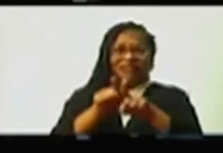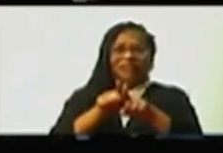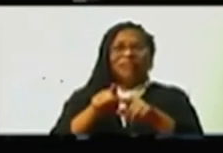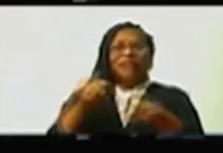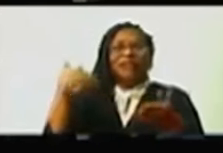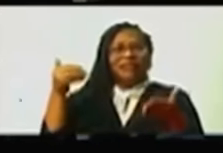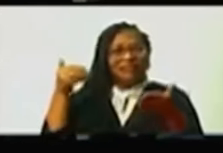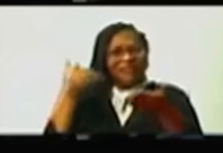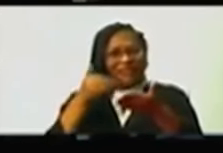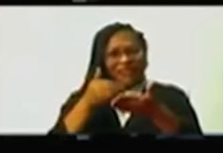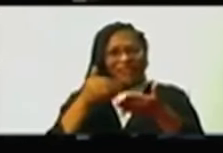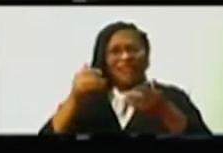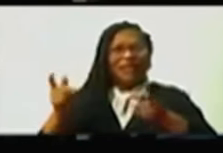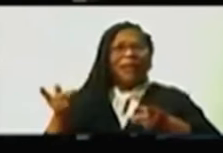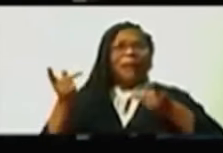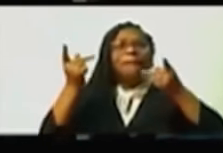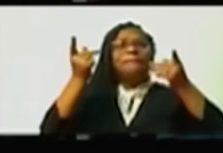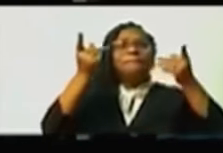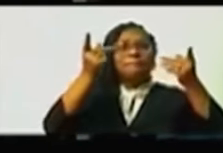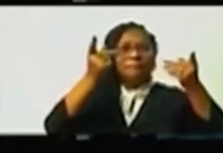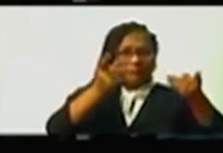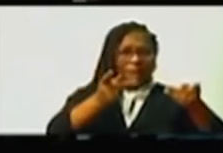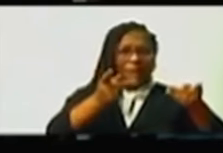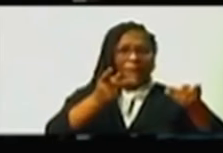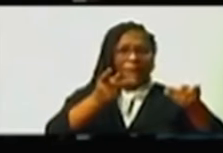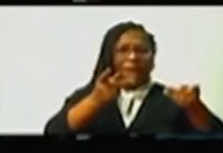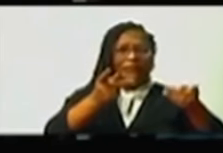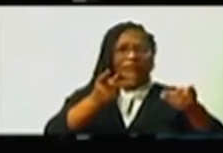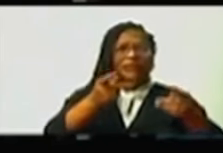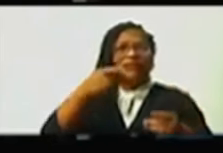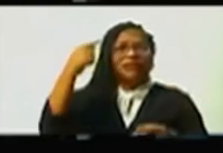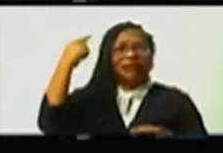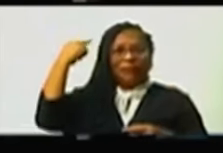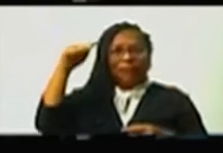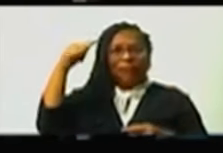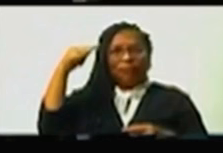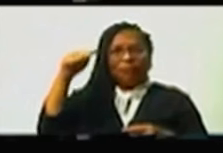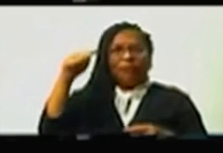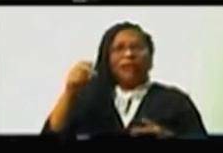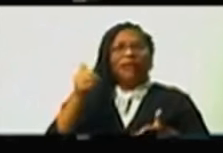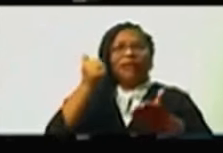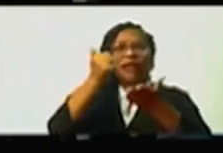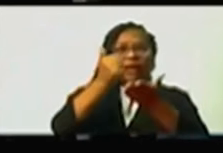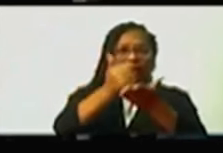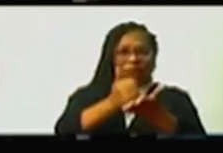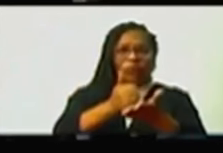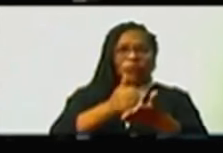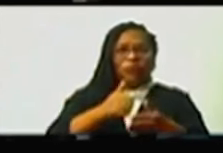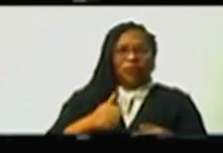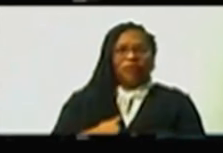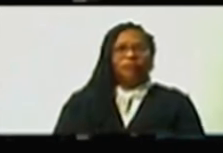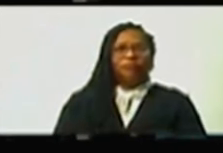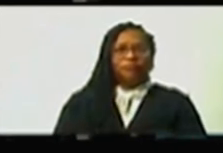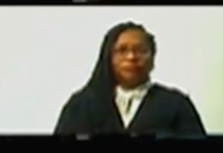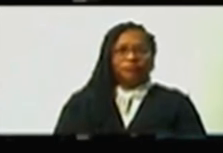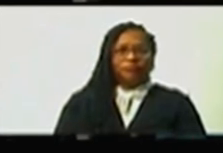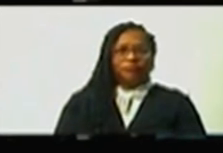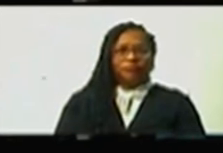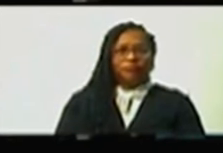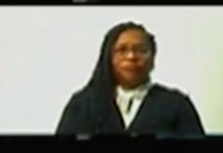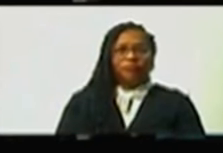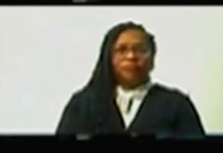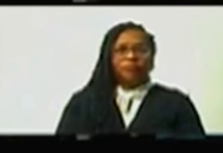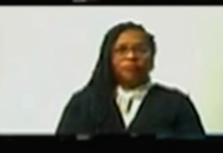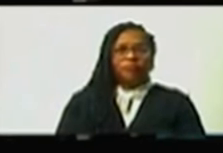visto de forma masiva como debe ser lo que es el plan social de la presidencia. Y ojalá entonces también integren a todos